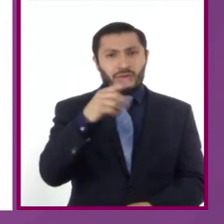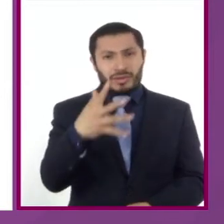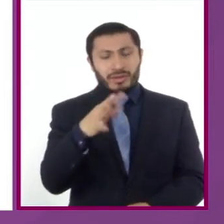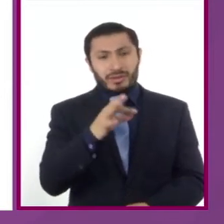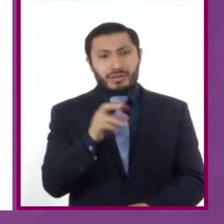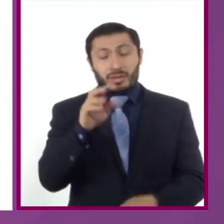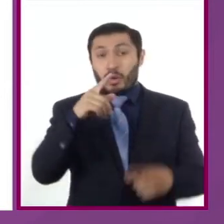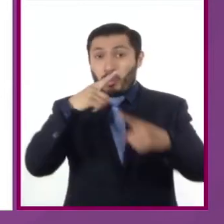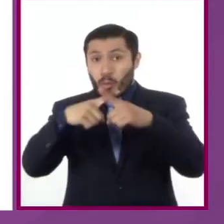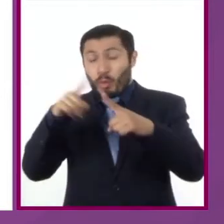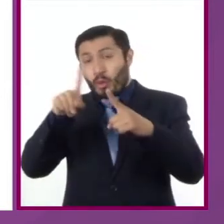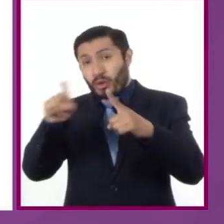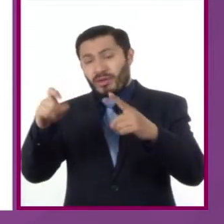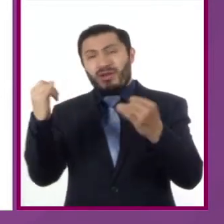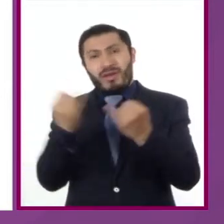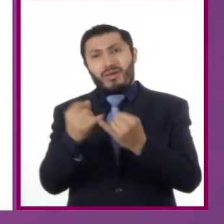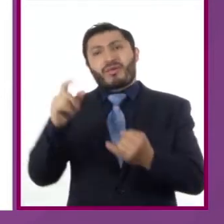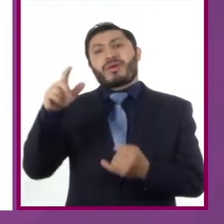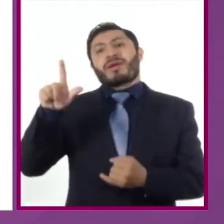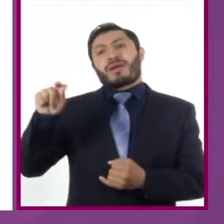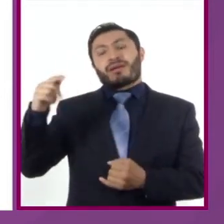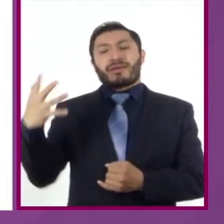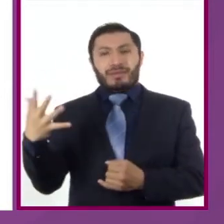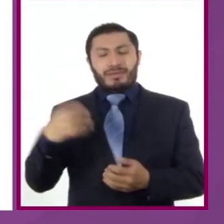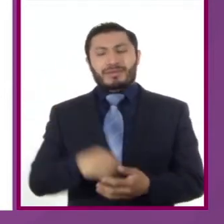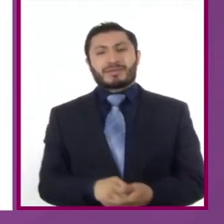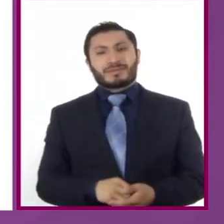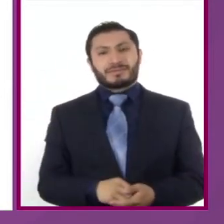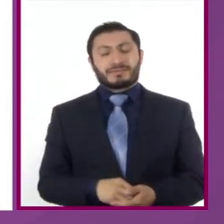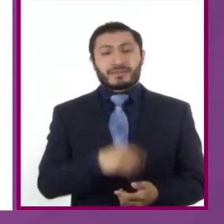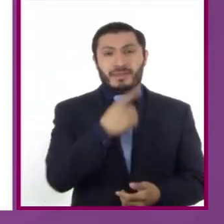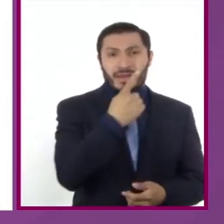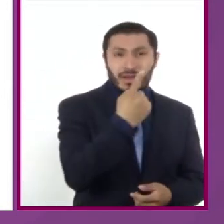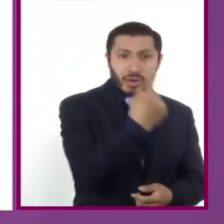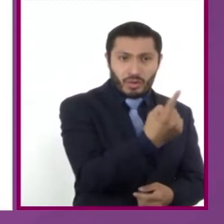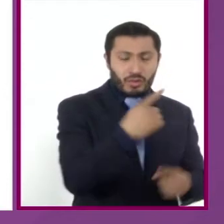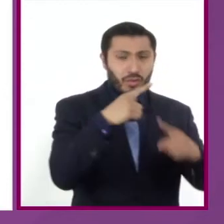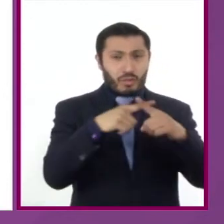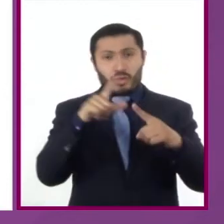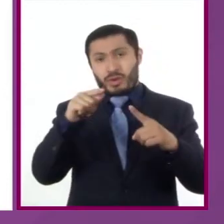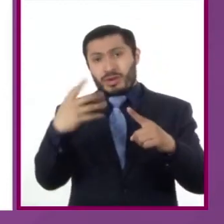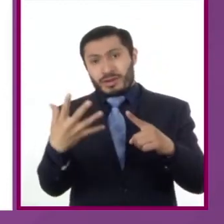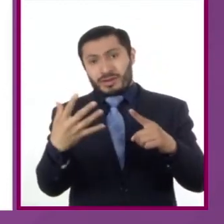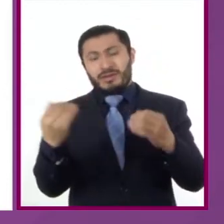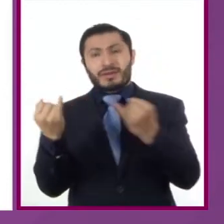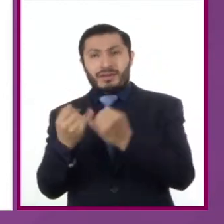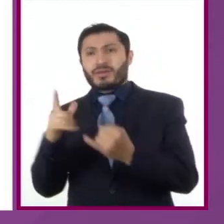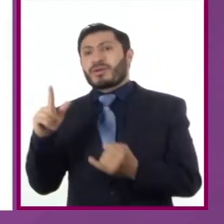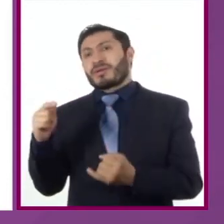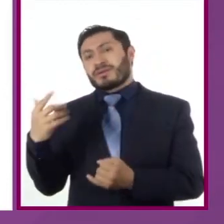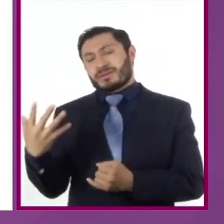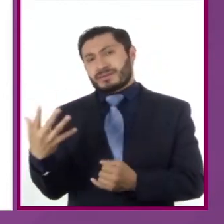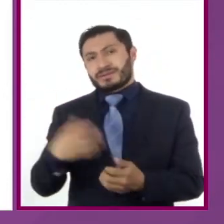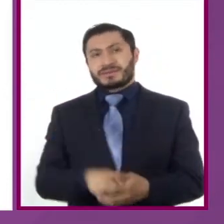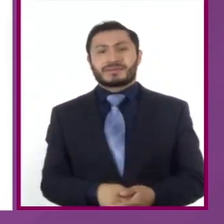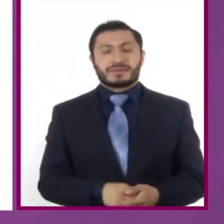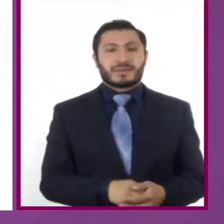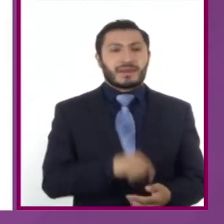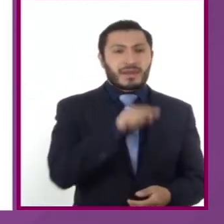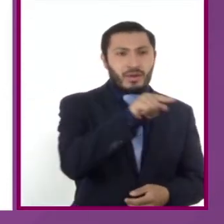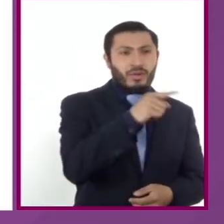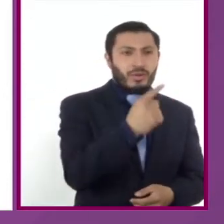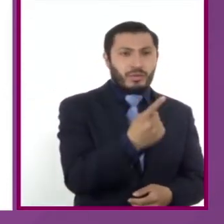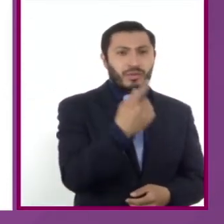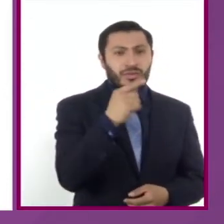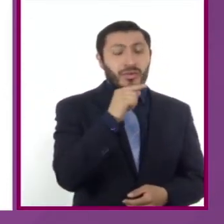0.75% es igual a 75. 1 por 75 es igual a 75.